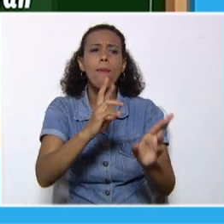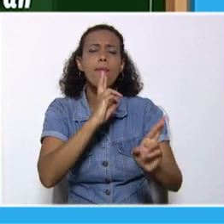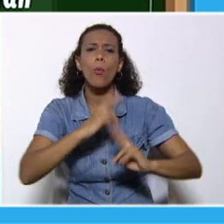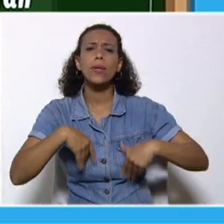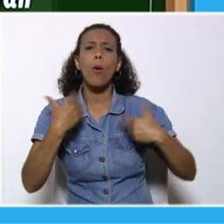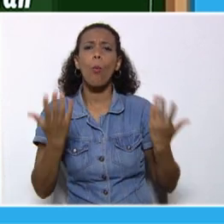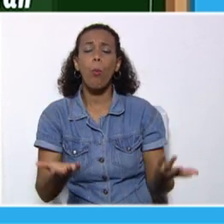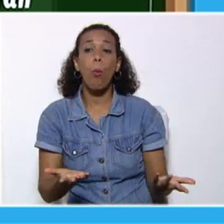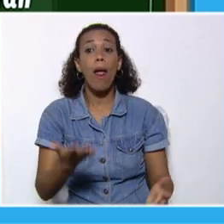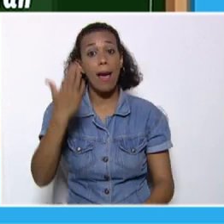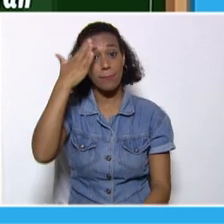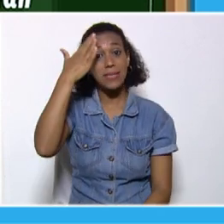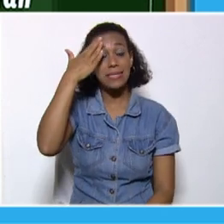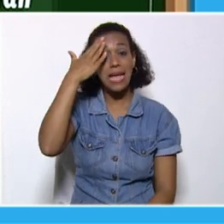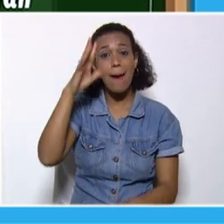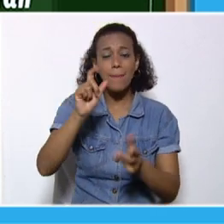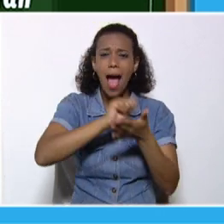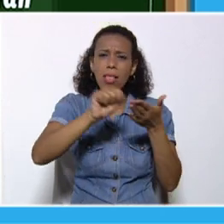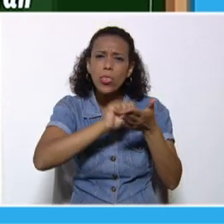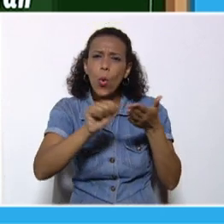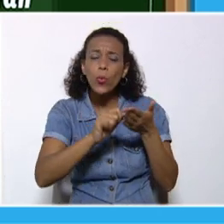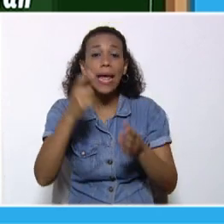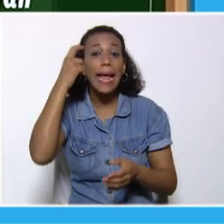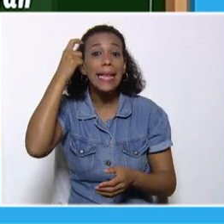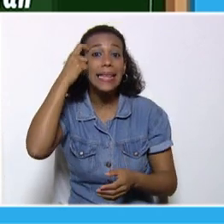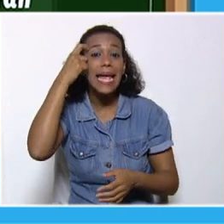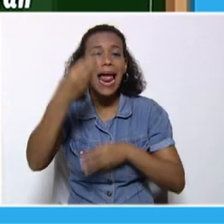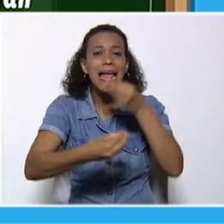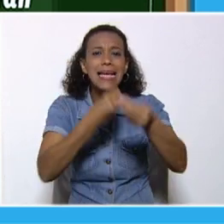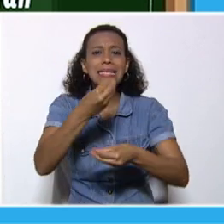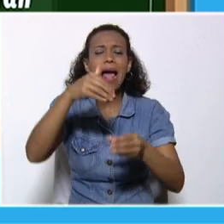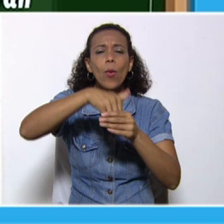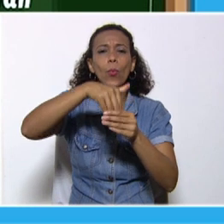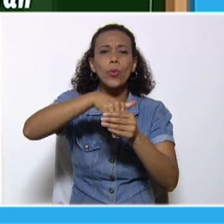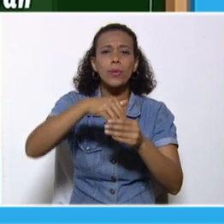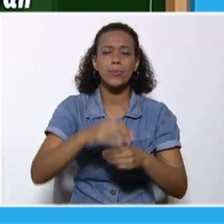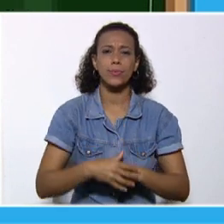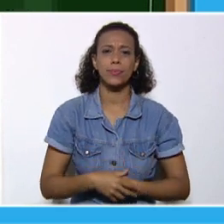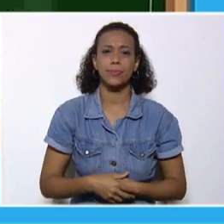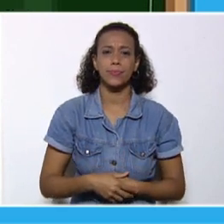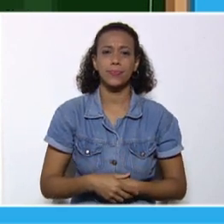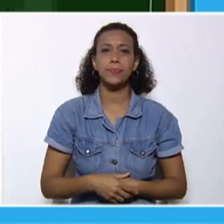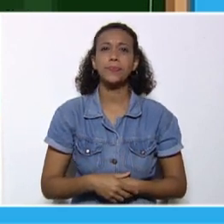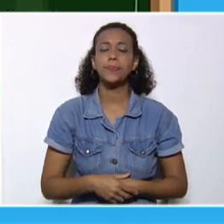es importante que sepas y anotes en el cuaderno la fecha de su realización.